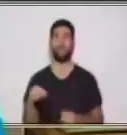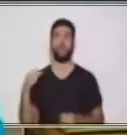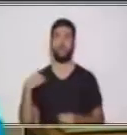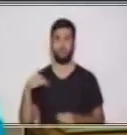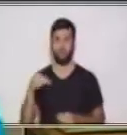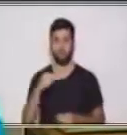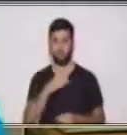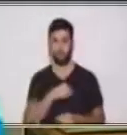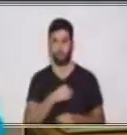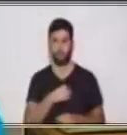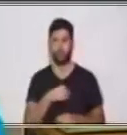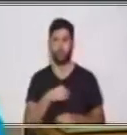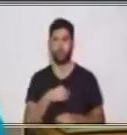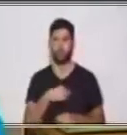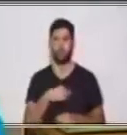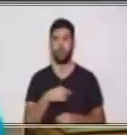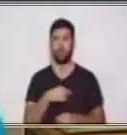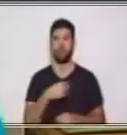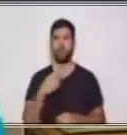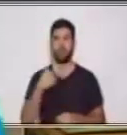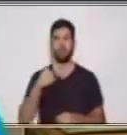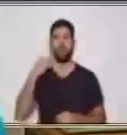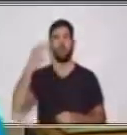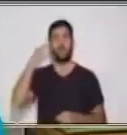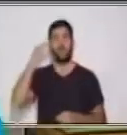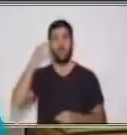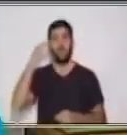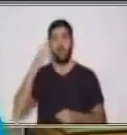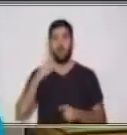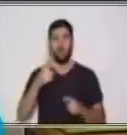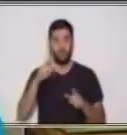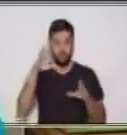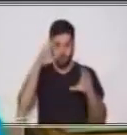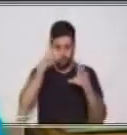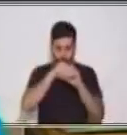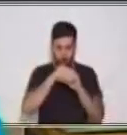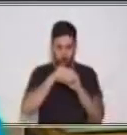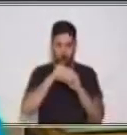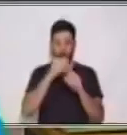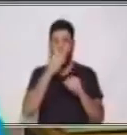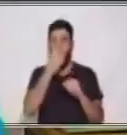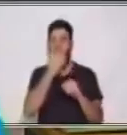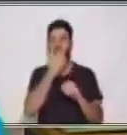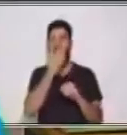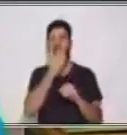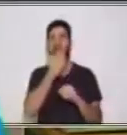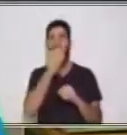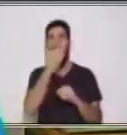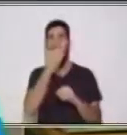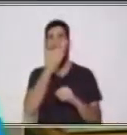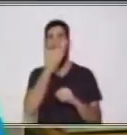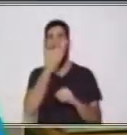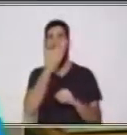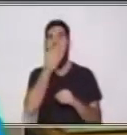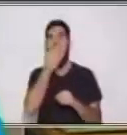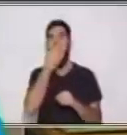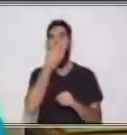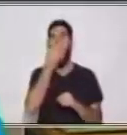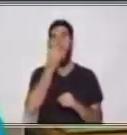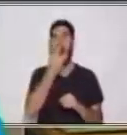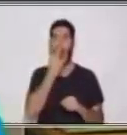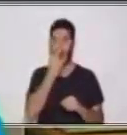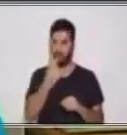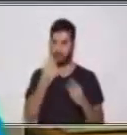Nosotros tenemos que tener, por definición, la suma interna de los ángulos y siempre va a ser la misma.